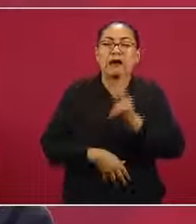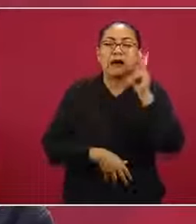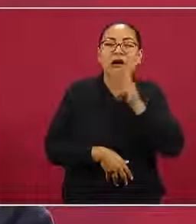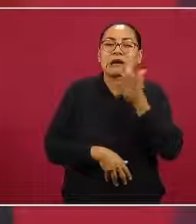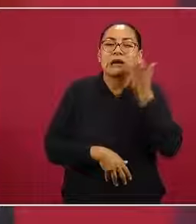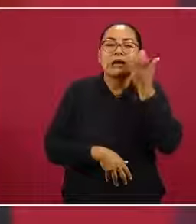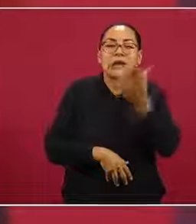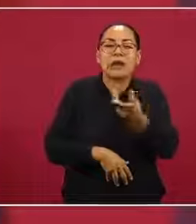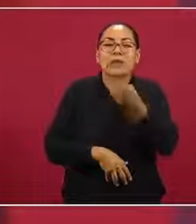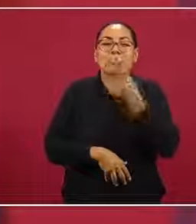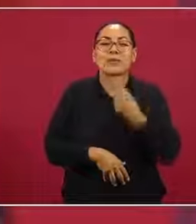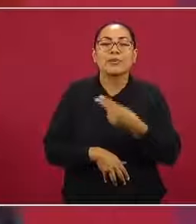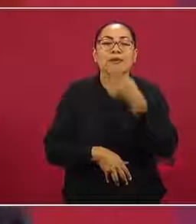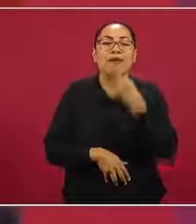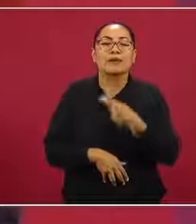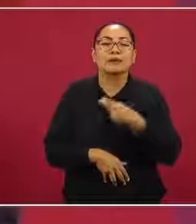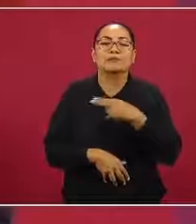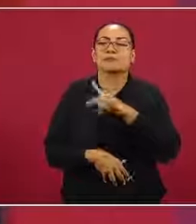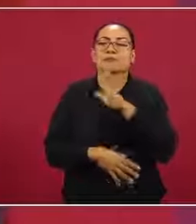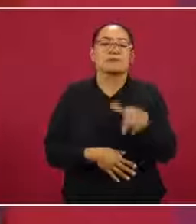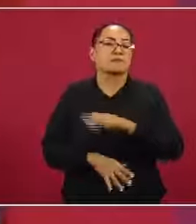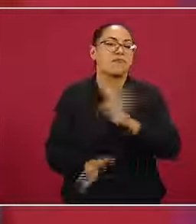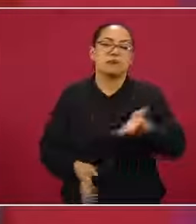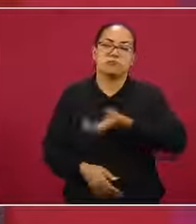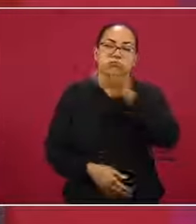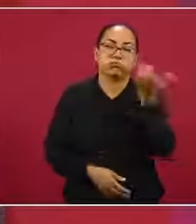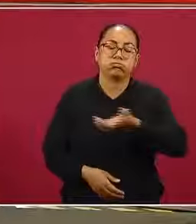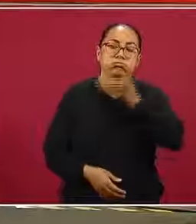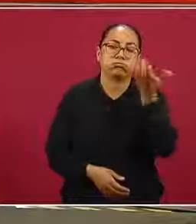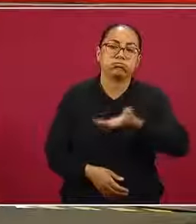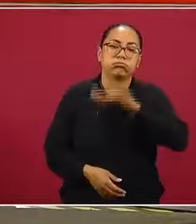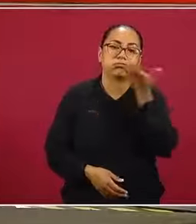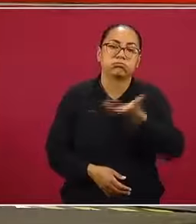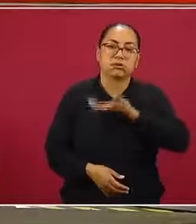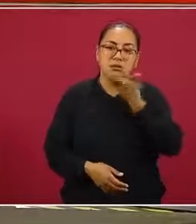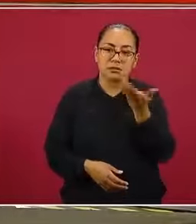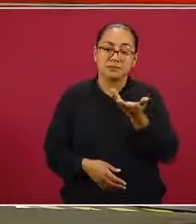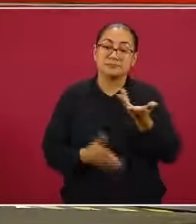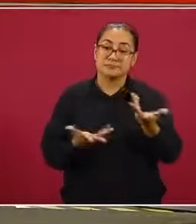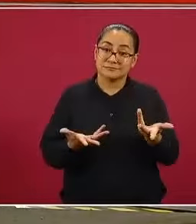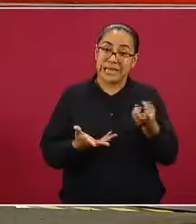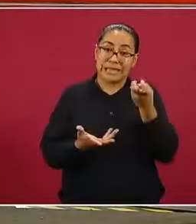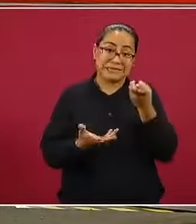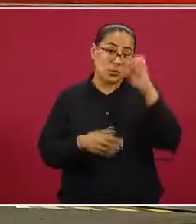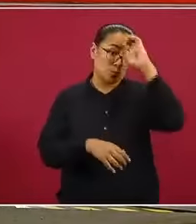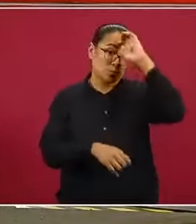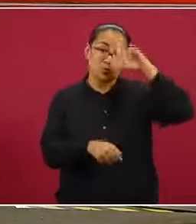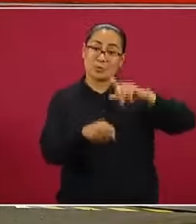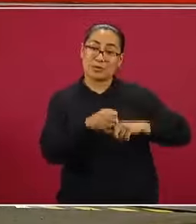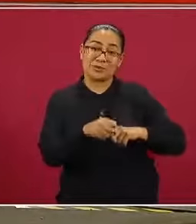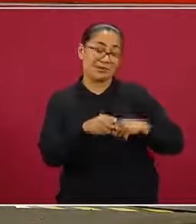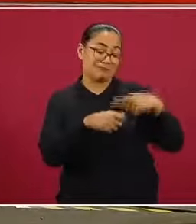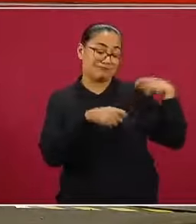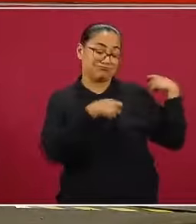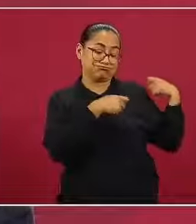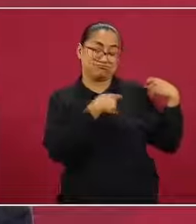uno se acostumbra, y ahí son varios factores, uno se ha interpretado como un elemento cultural, de hábito, pero